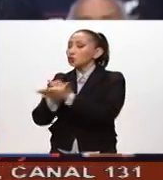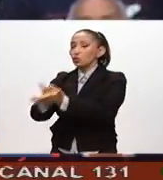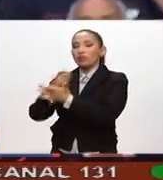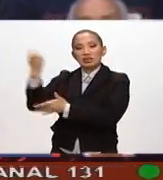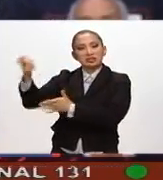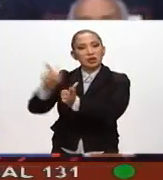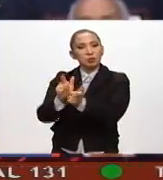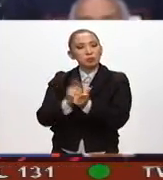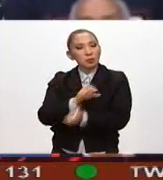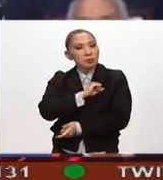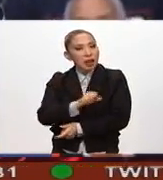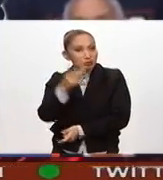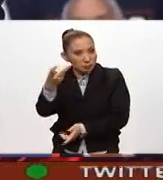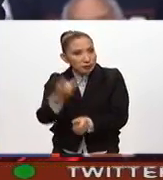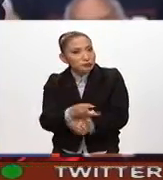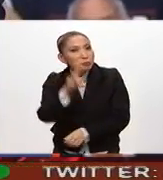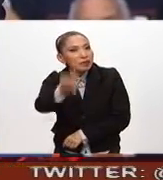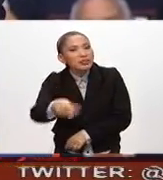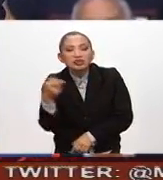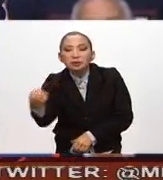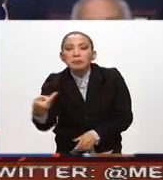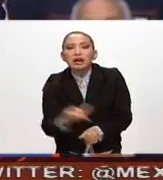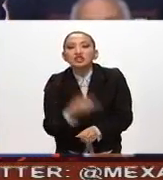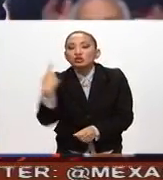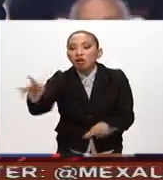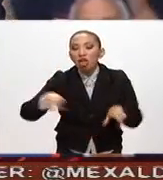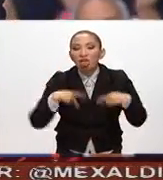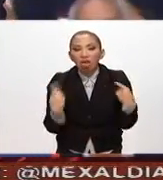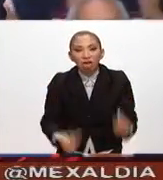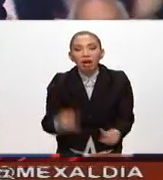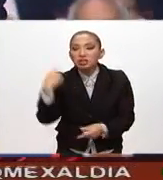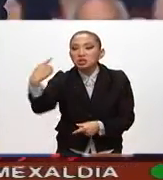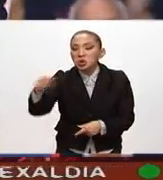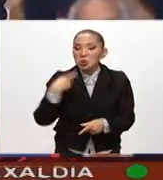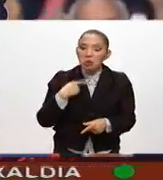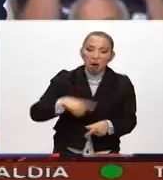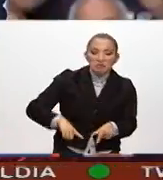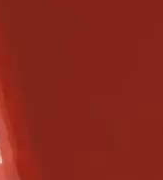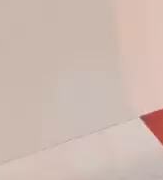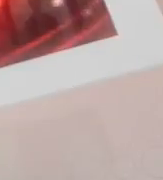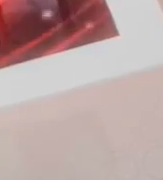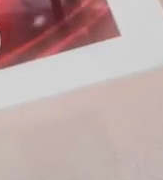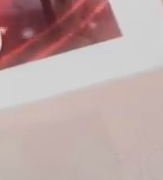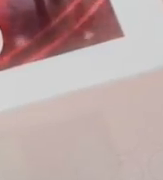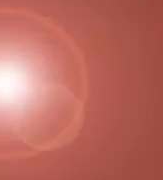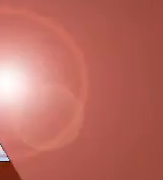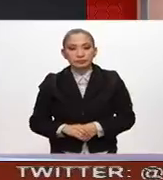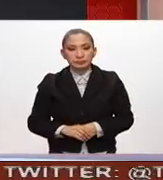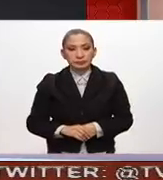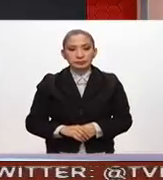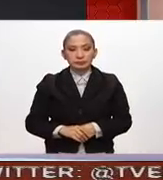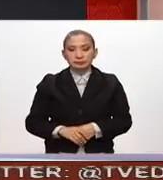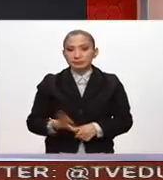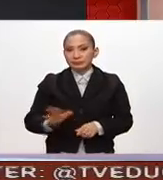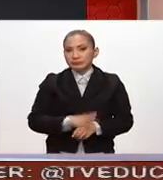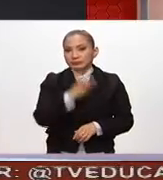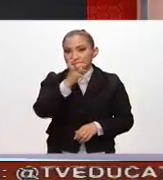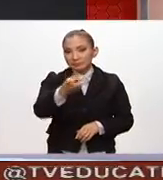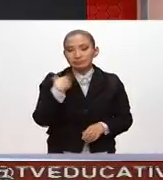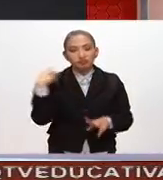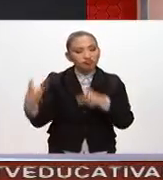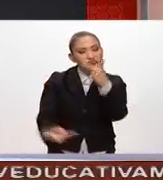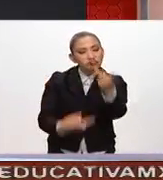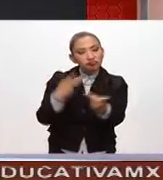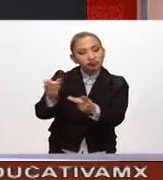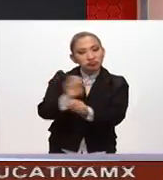Islámico. Eso es lo que sucedió. Eso es su debilidad, su débil política. Por cierto que esa encuesta